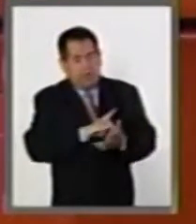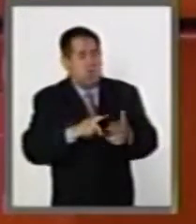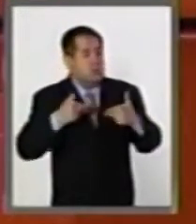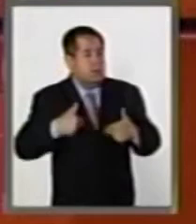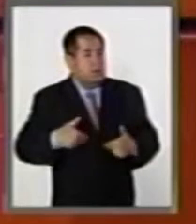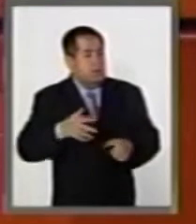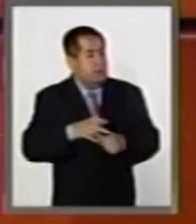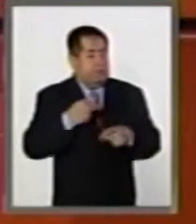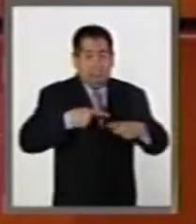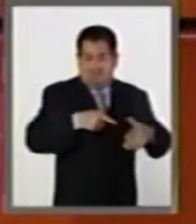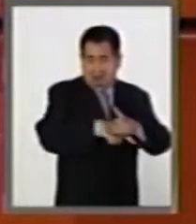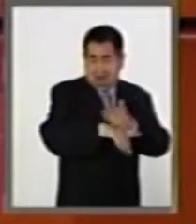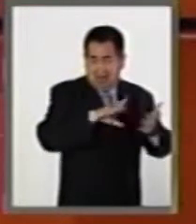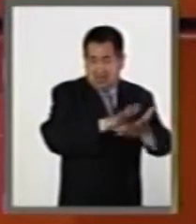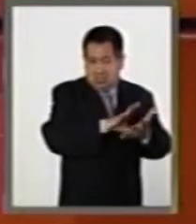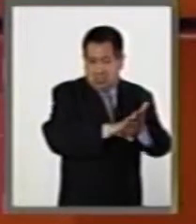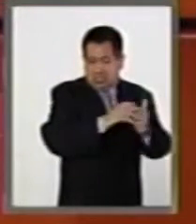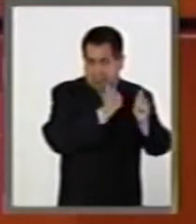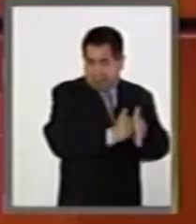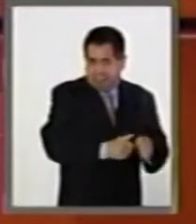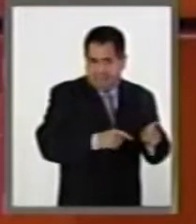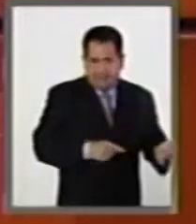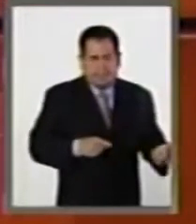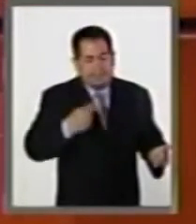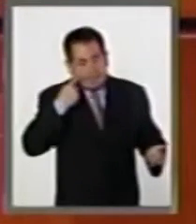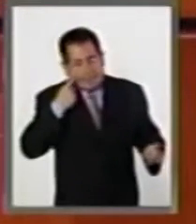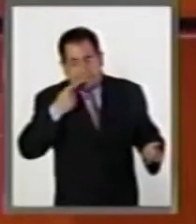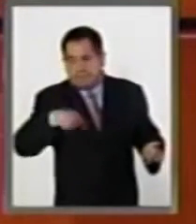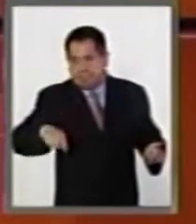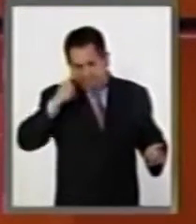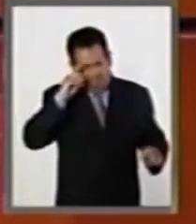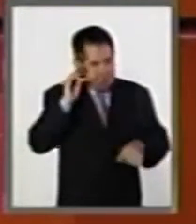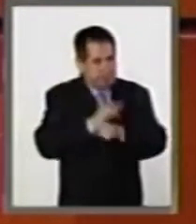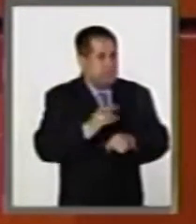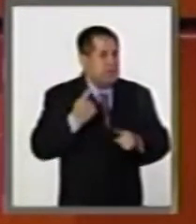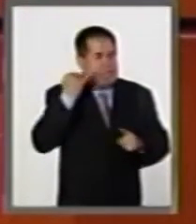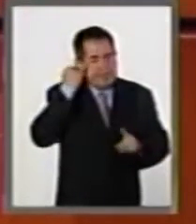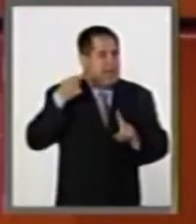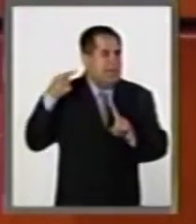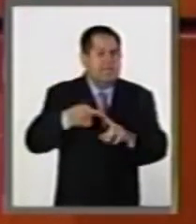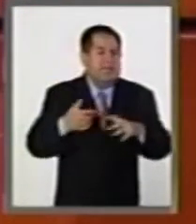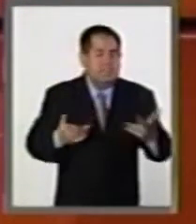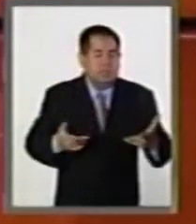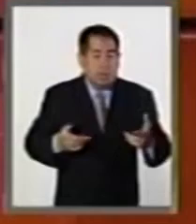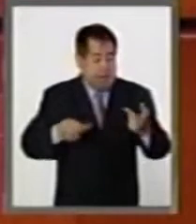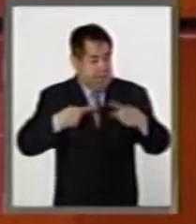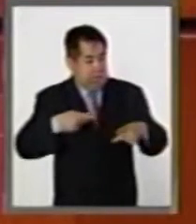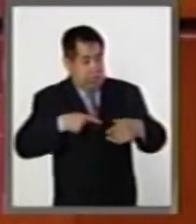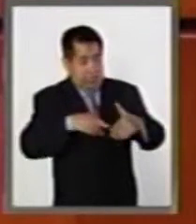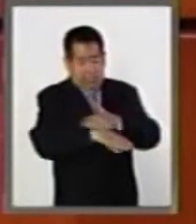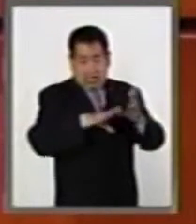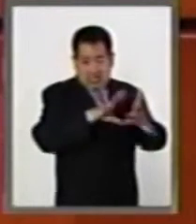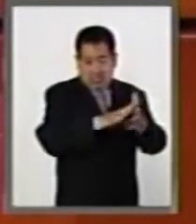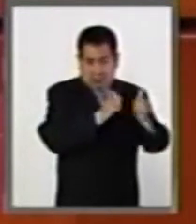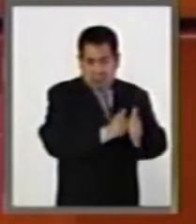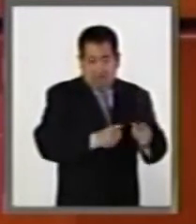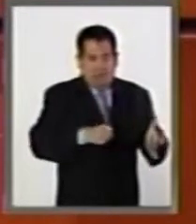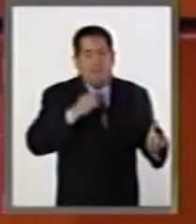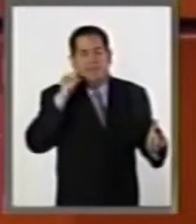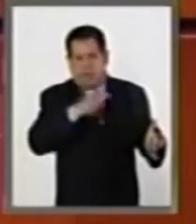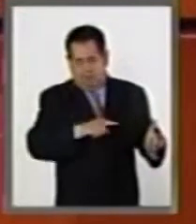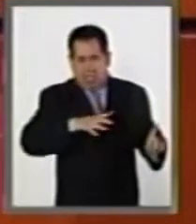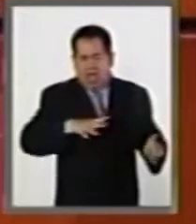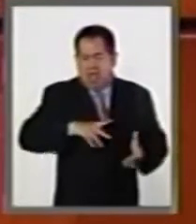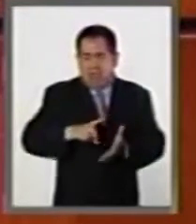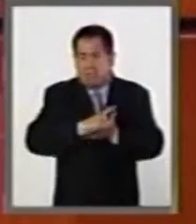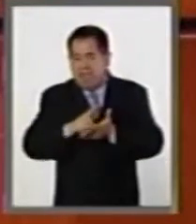personas privadas de la libertad que parte de la siguiente premisa. Las personas privadas de la libertad también tienen